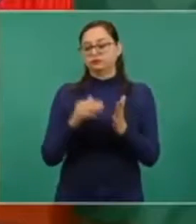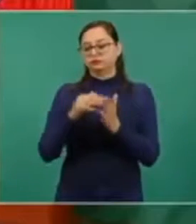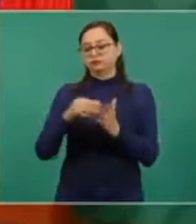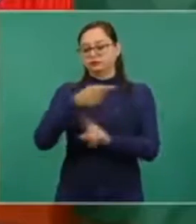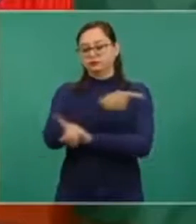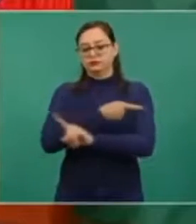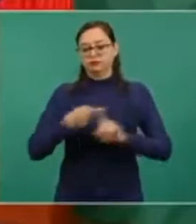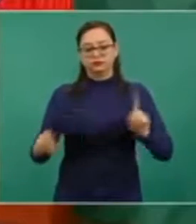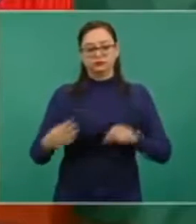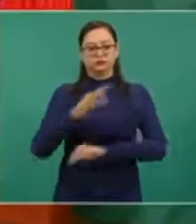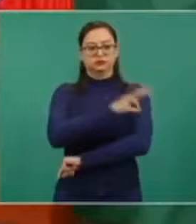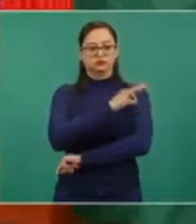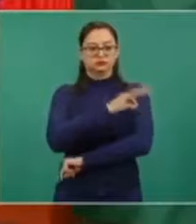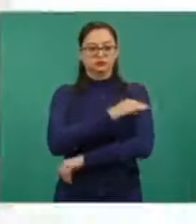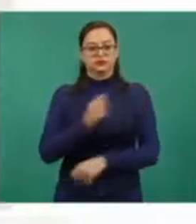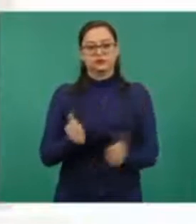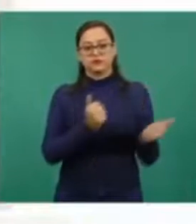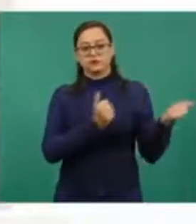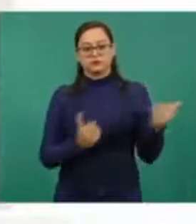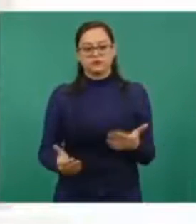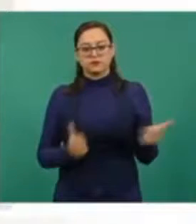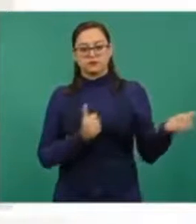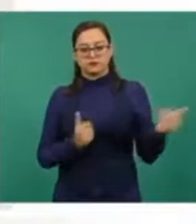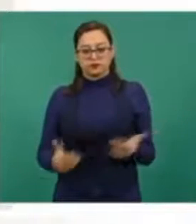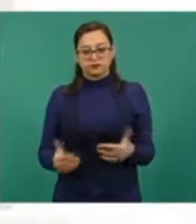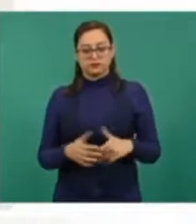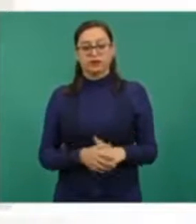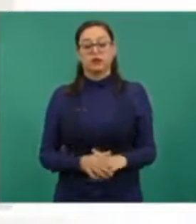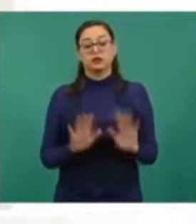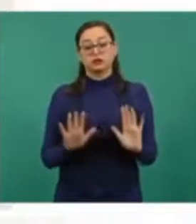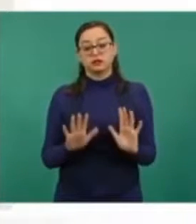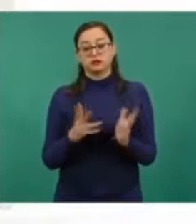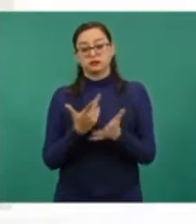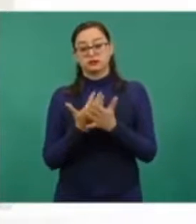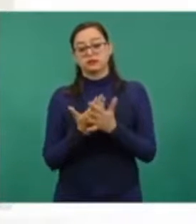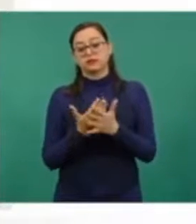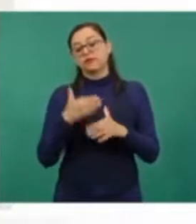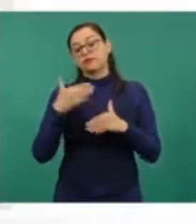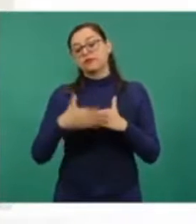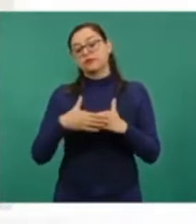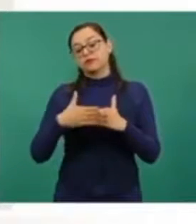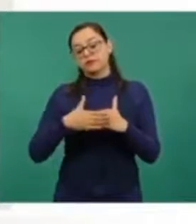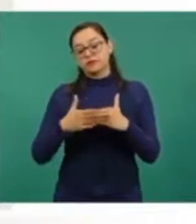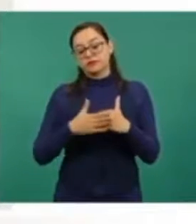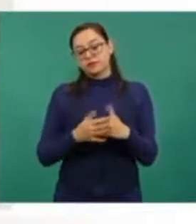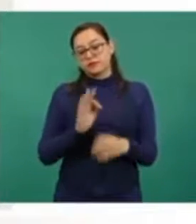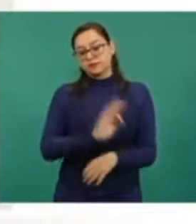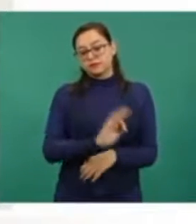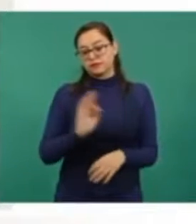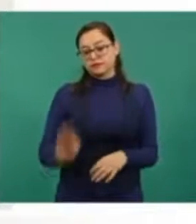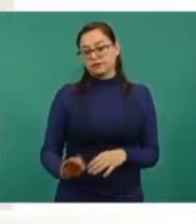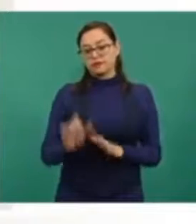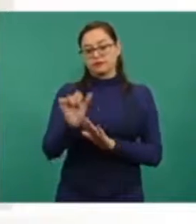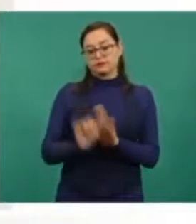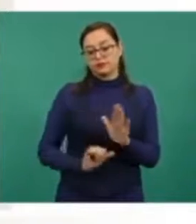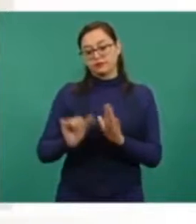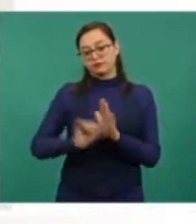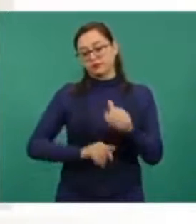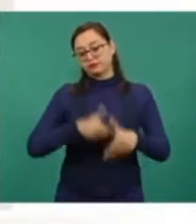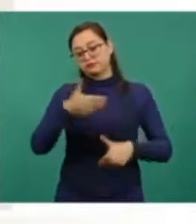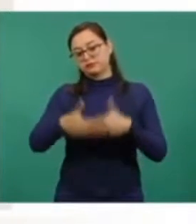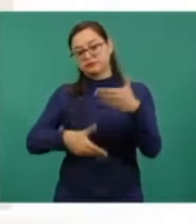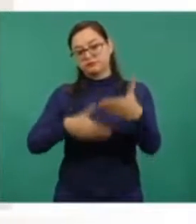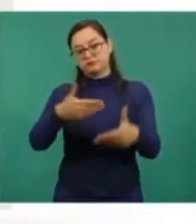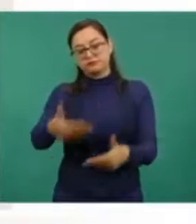170,500,000 de dosis de vacunas, y estamos en espera de que se vayan concretando los calendarios de vacunación para irlas transfiriendo a